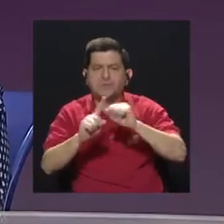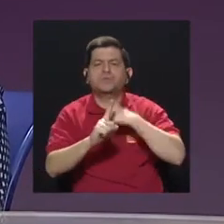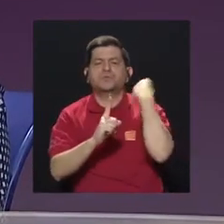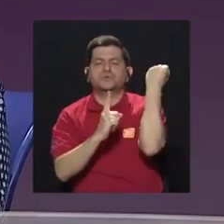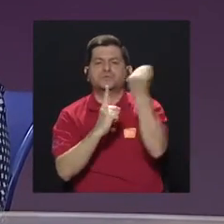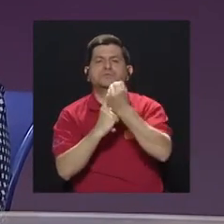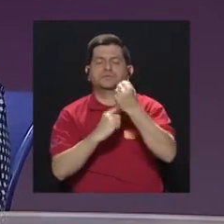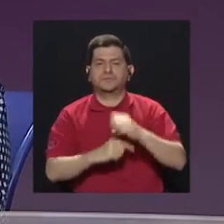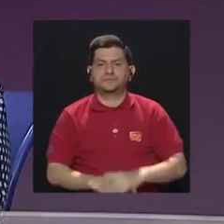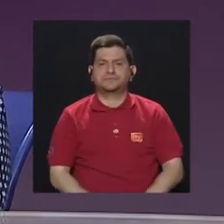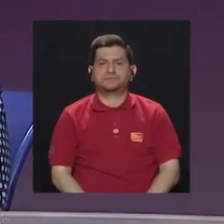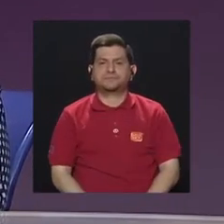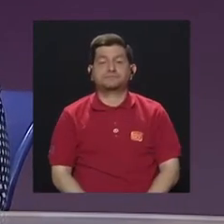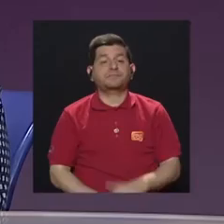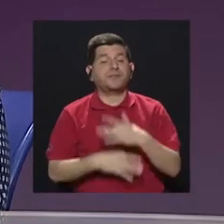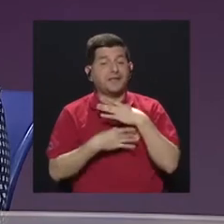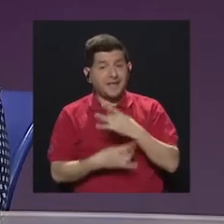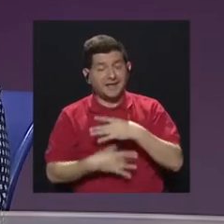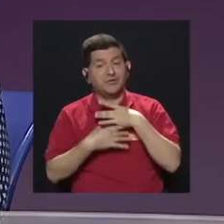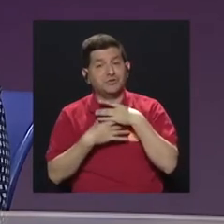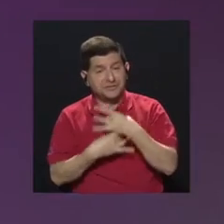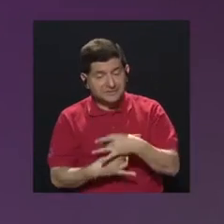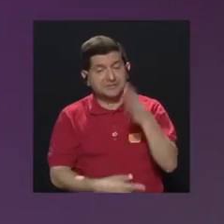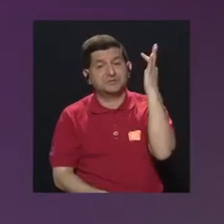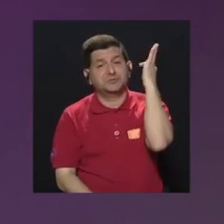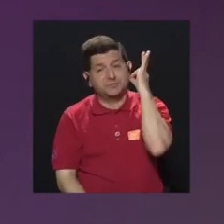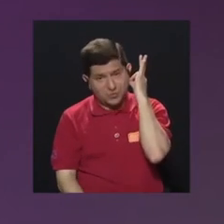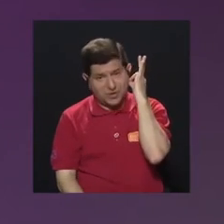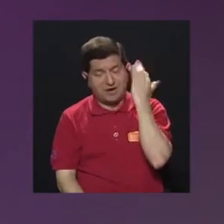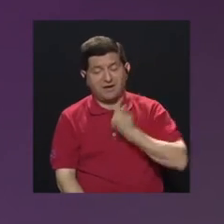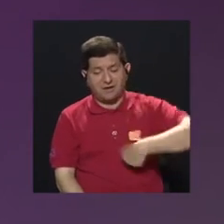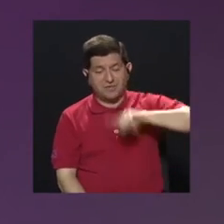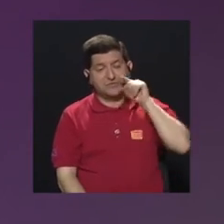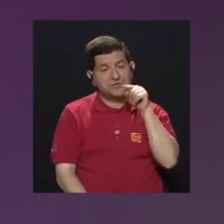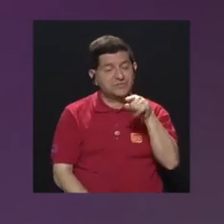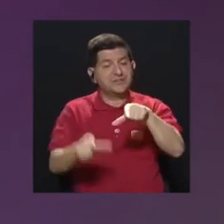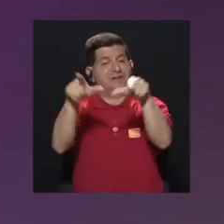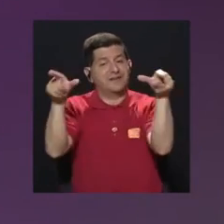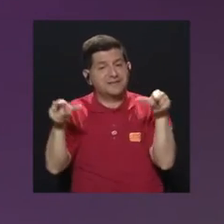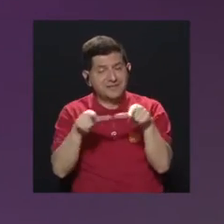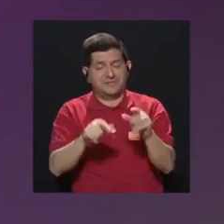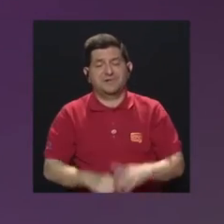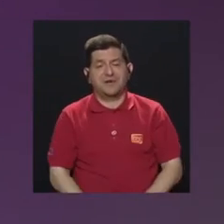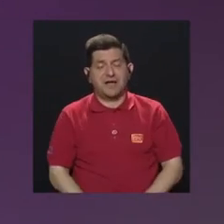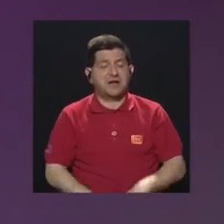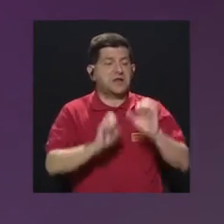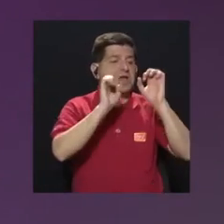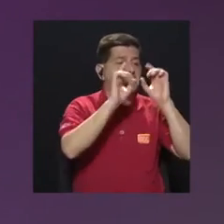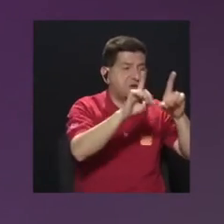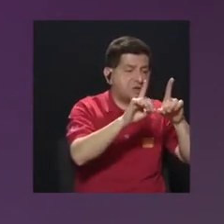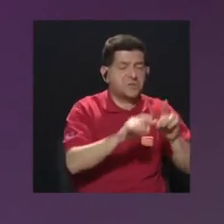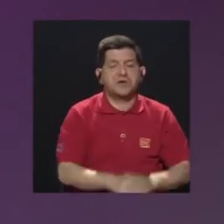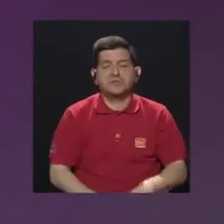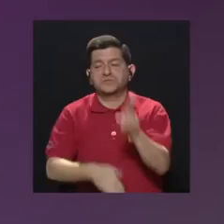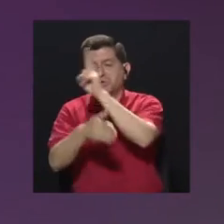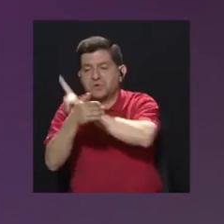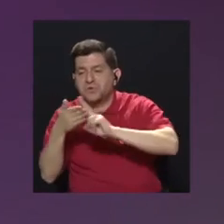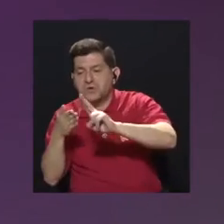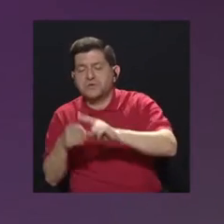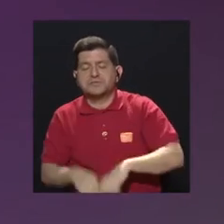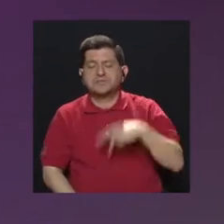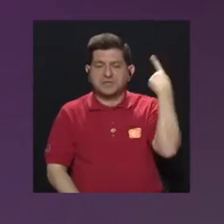sociedades mira y lo interesante es que las mujeres estamos allí estamos en la vida educativa en la vida académica en la vida